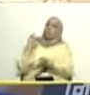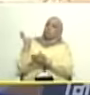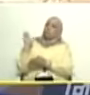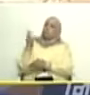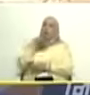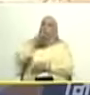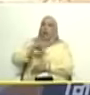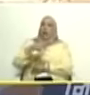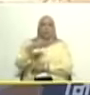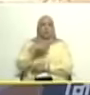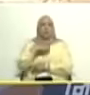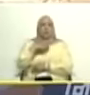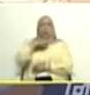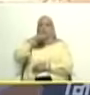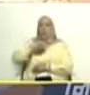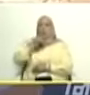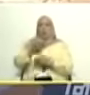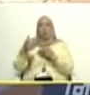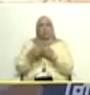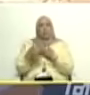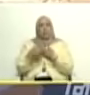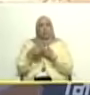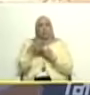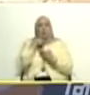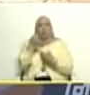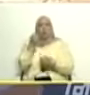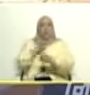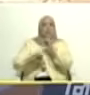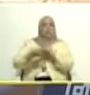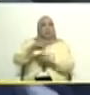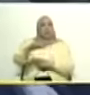odio, no de la intolerancia. Dile no al odio.